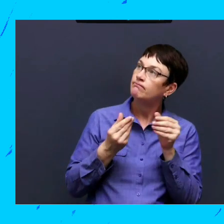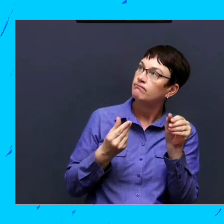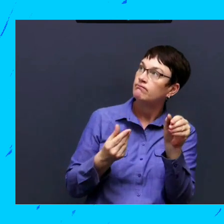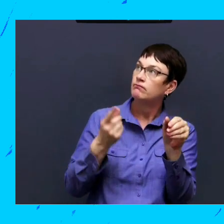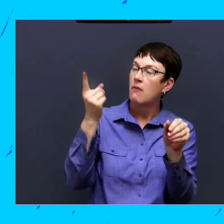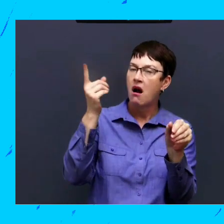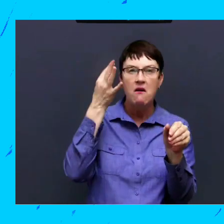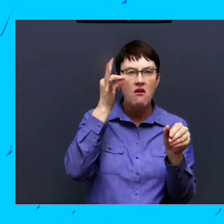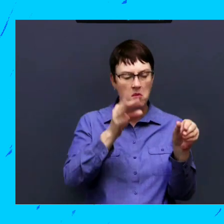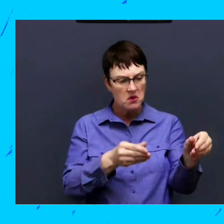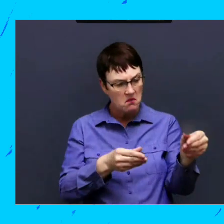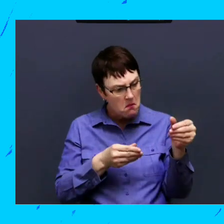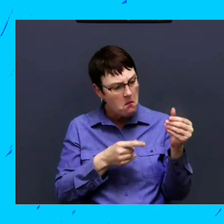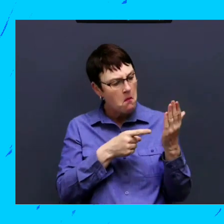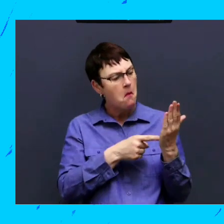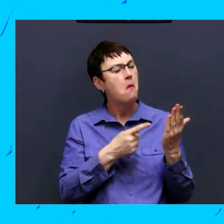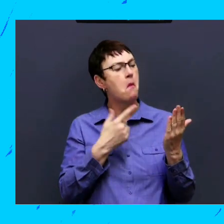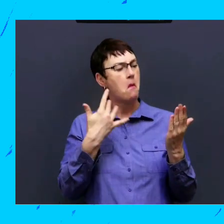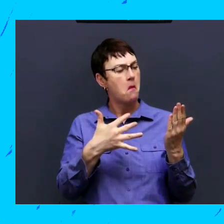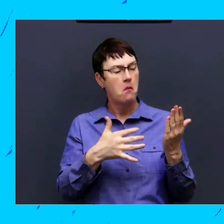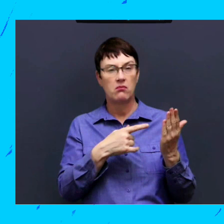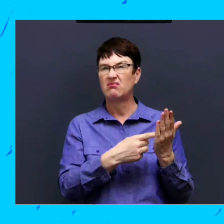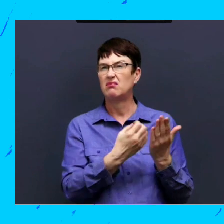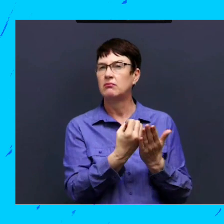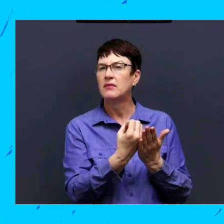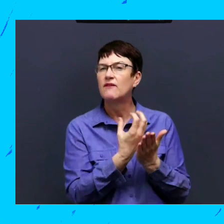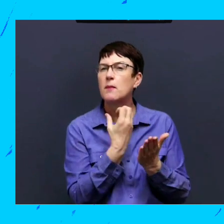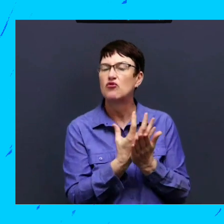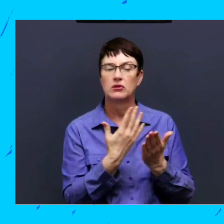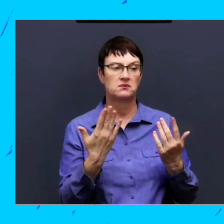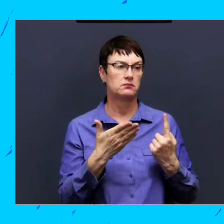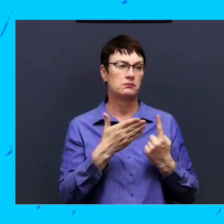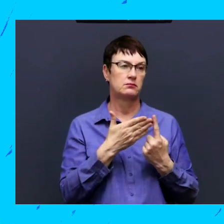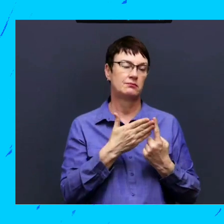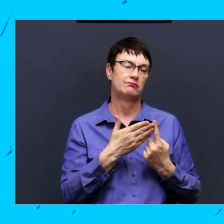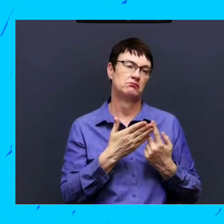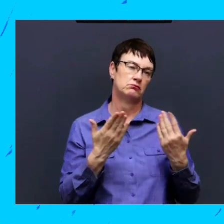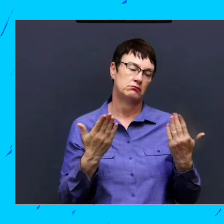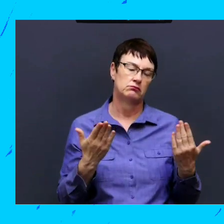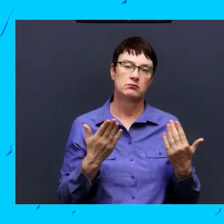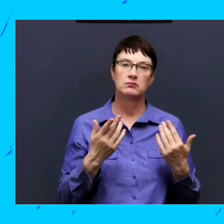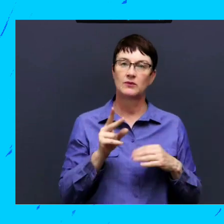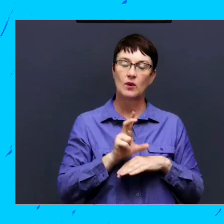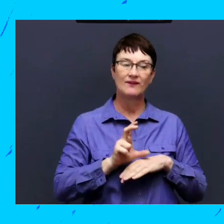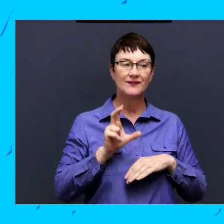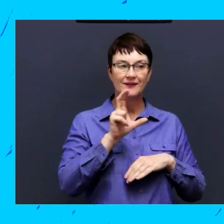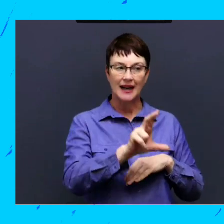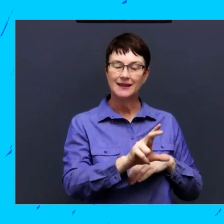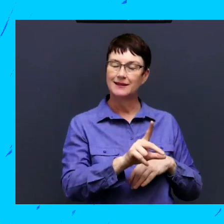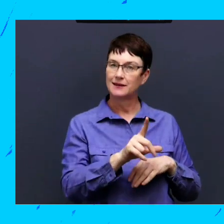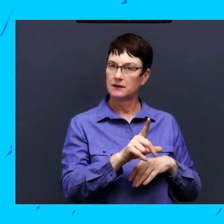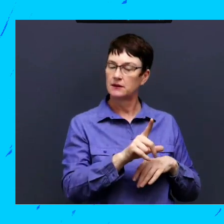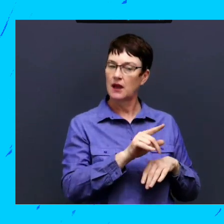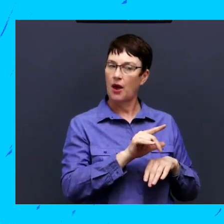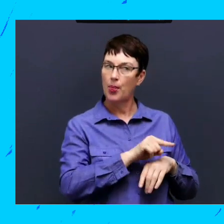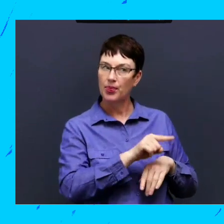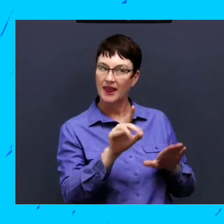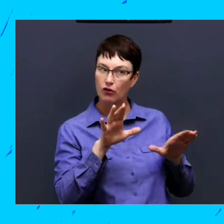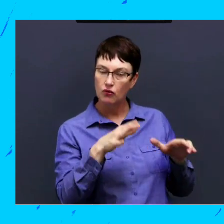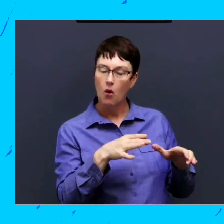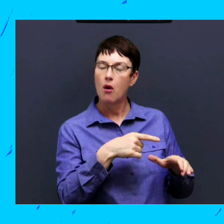bastante sistemático, ofreciendo información sobre los argumentos importantes para invertir en